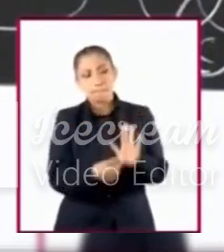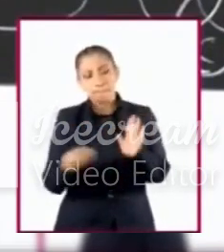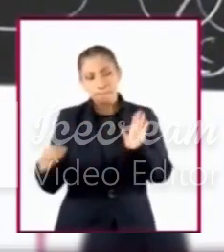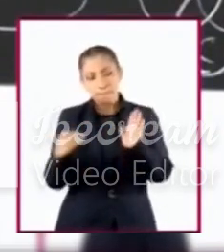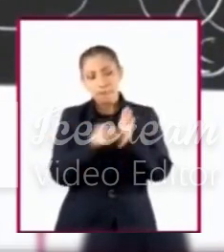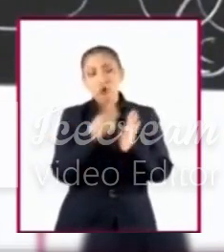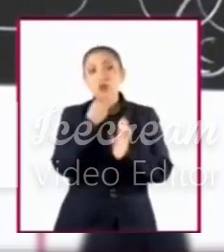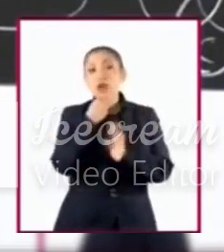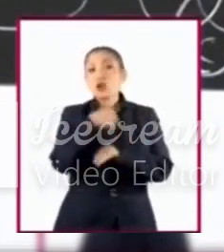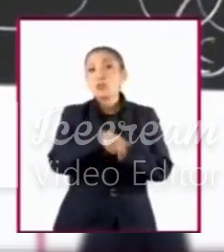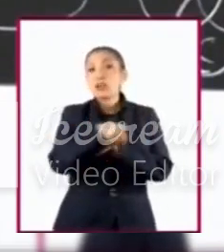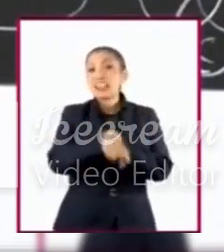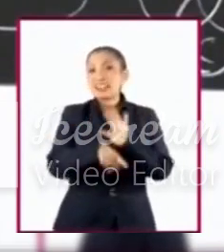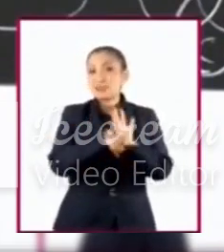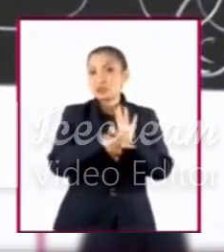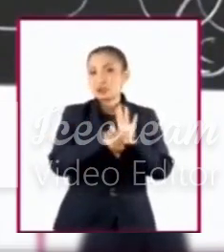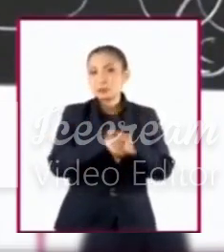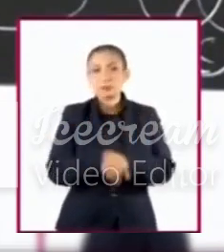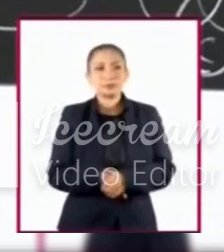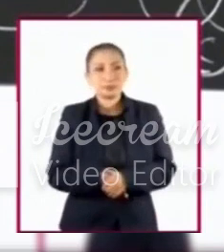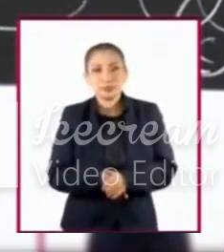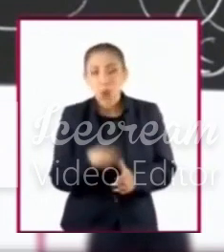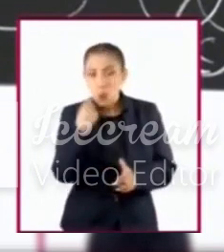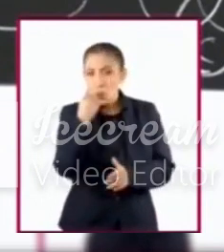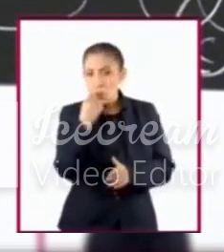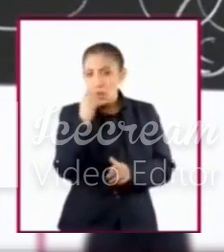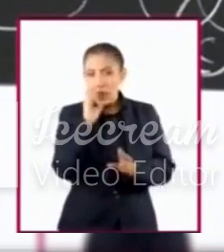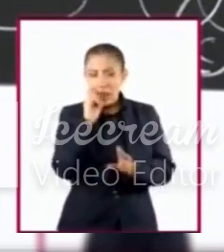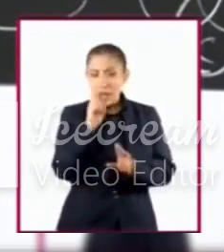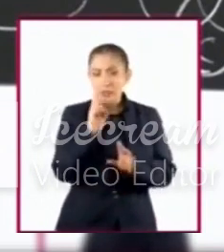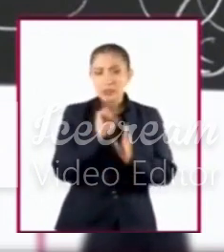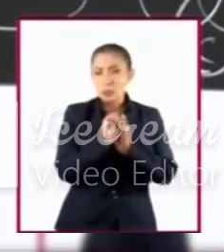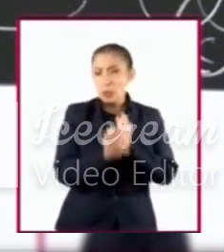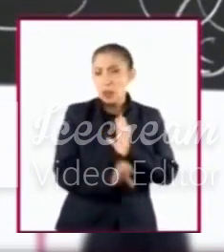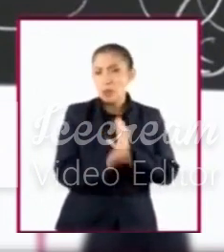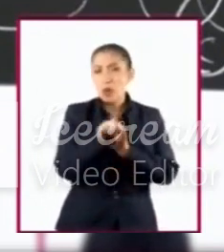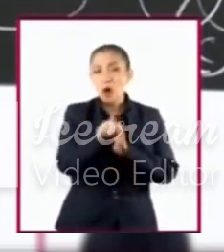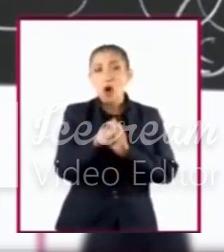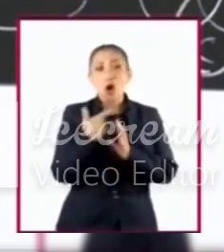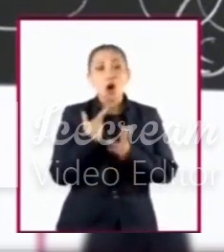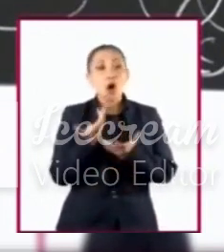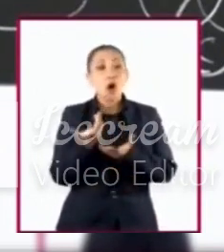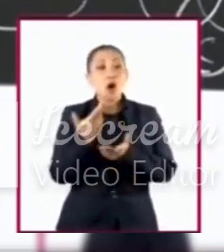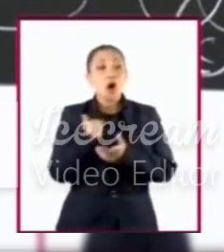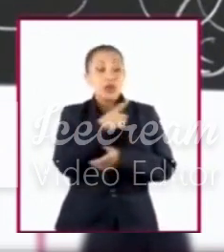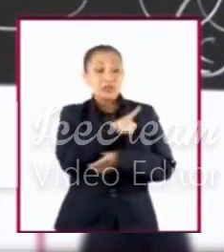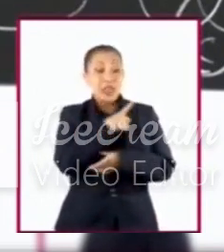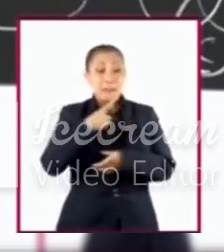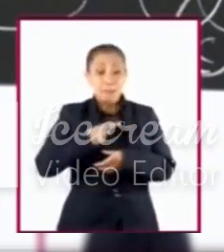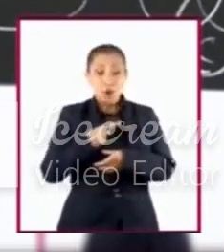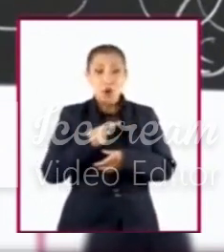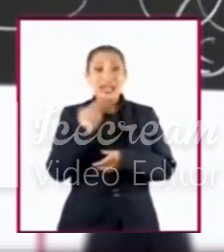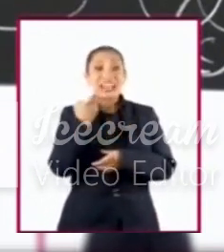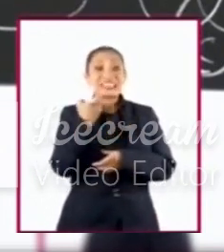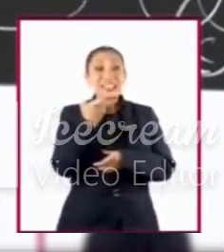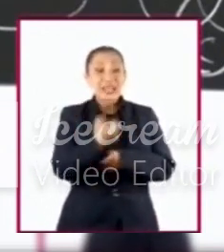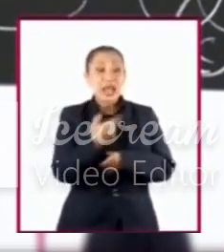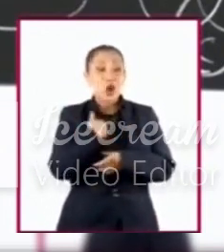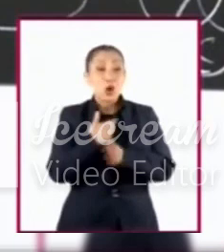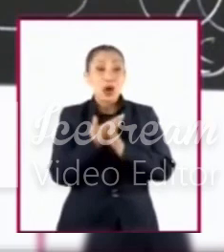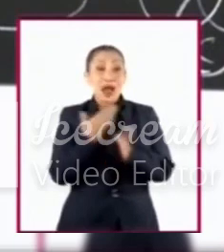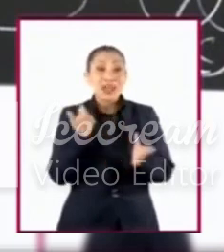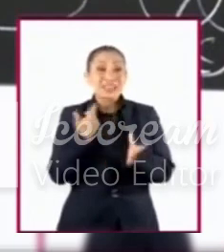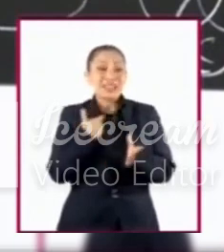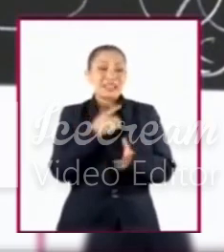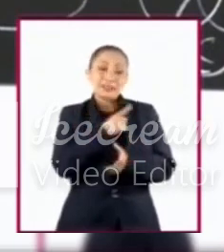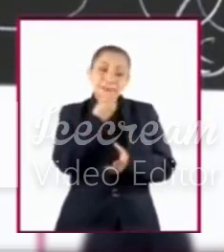representar utilizando números negativos. Una de esas situaciones puede ser un saldo deudor, ya que es dinero que en algún